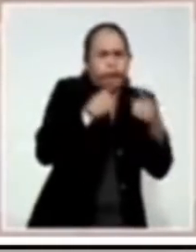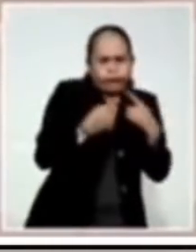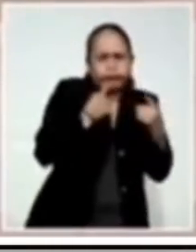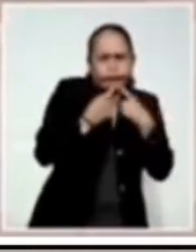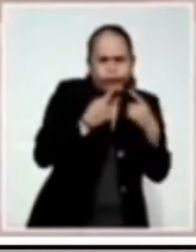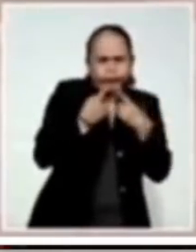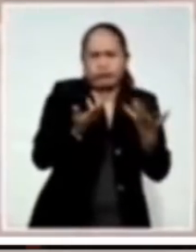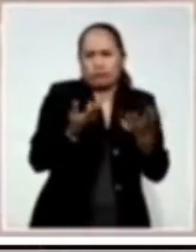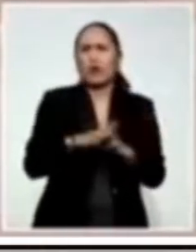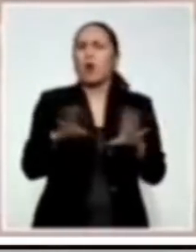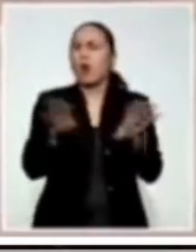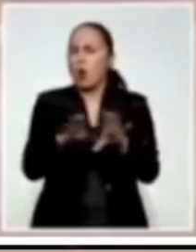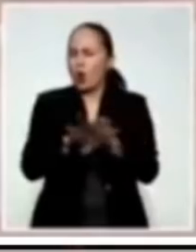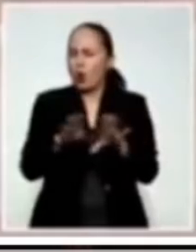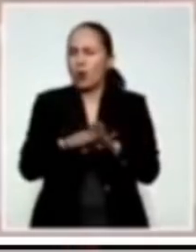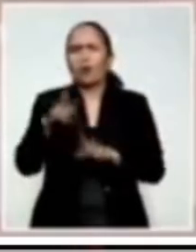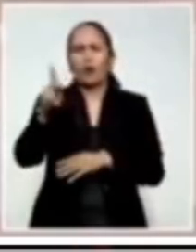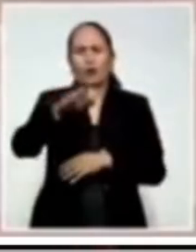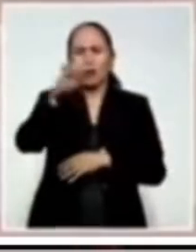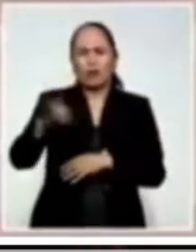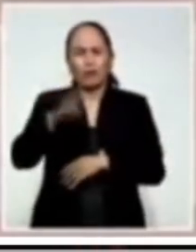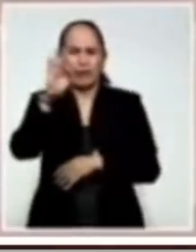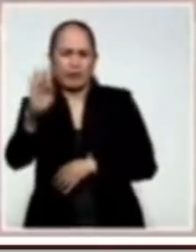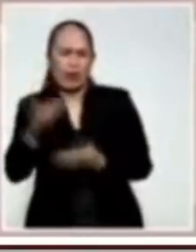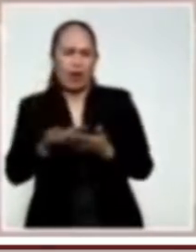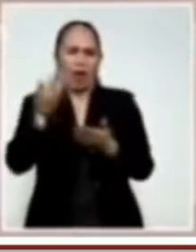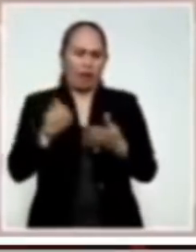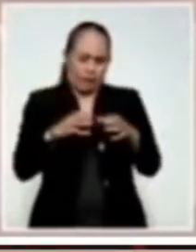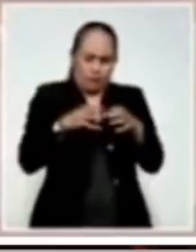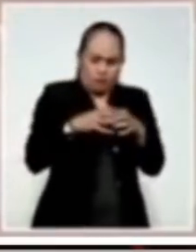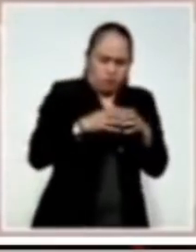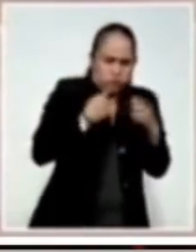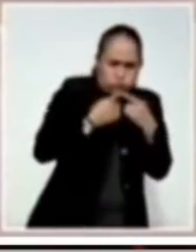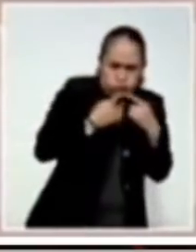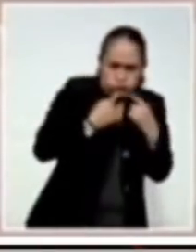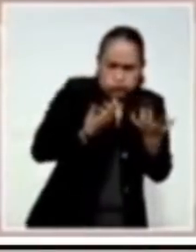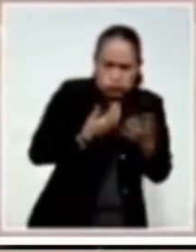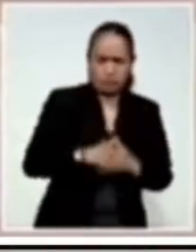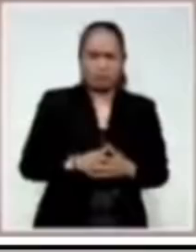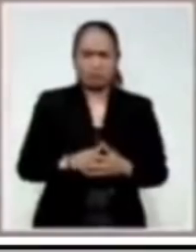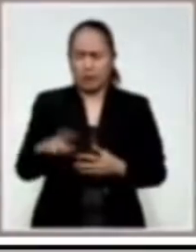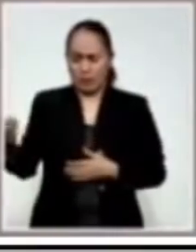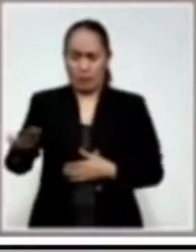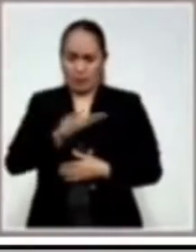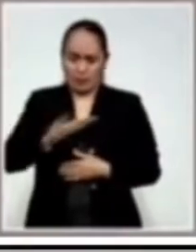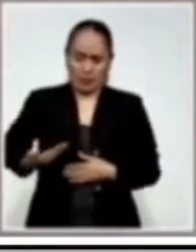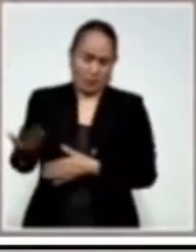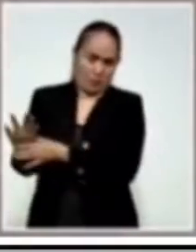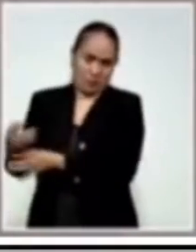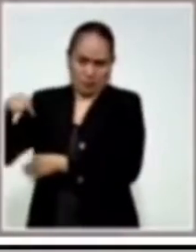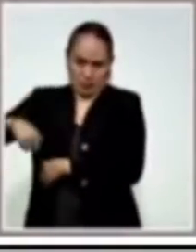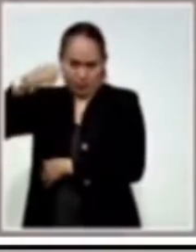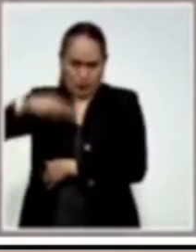estuvo haciendo lobby en el Poder Judicial de la Federación, como lo señaló el presidente. Yo no, y no tengo